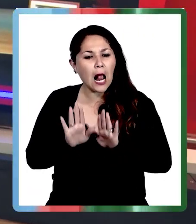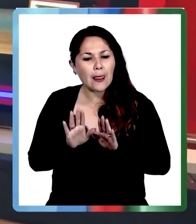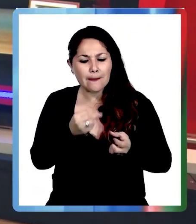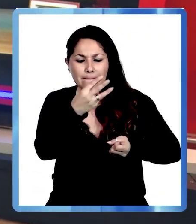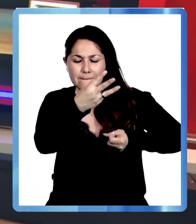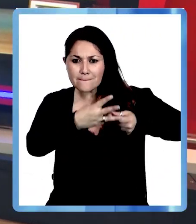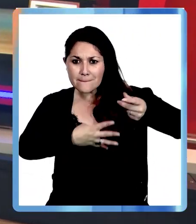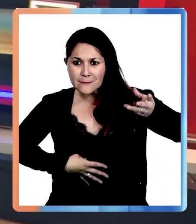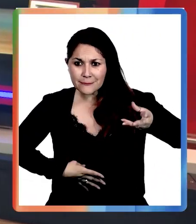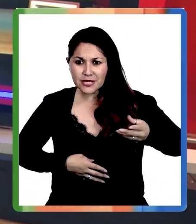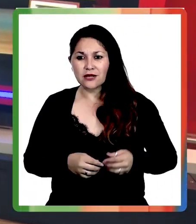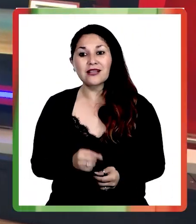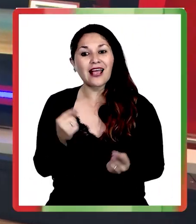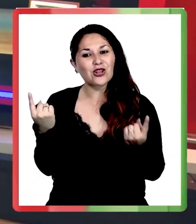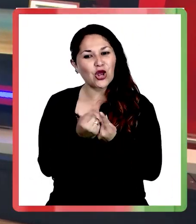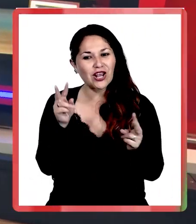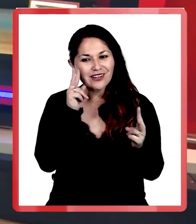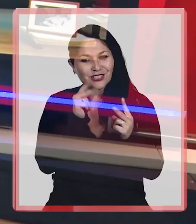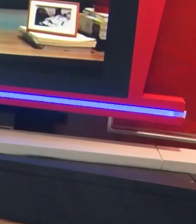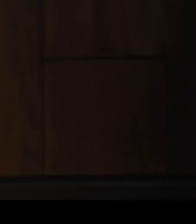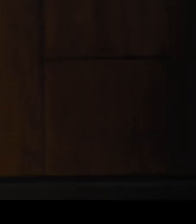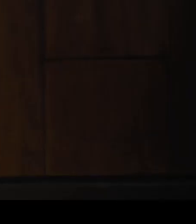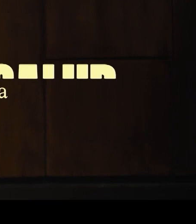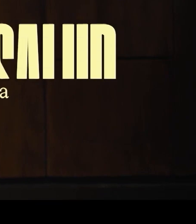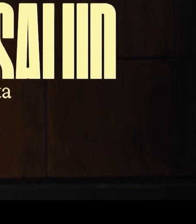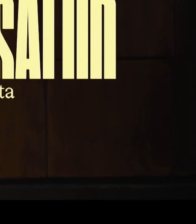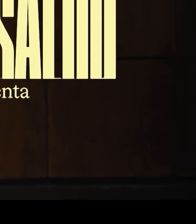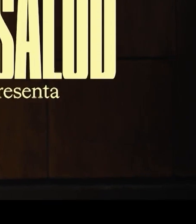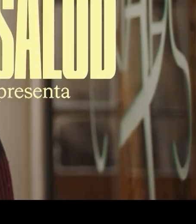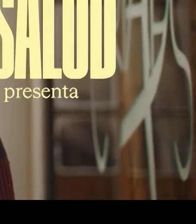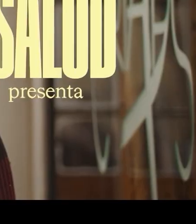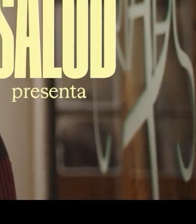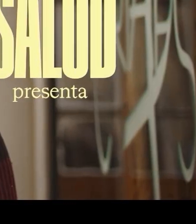bien la Universidad San Sebastián. Pausa y regresamos de inmediato, no se vayan.